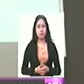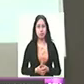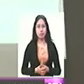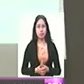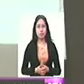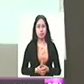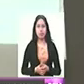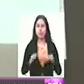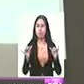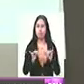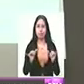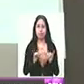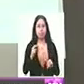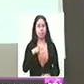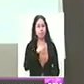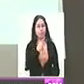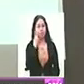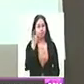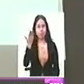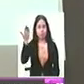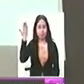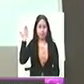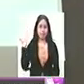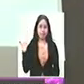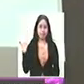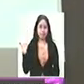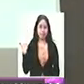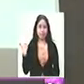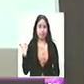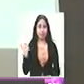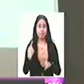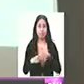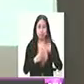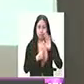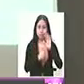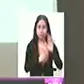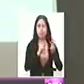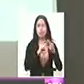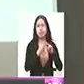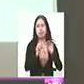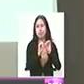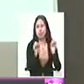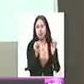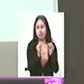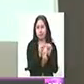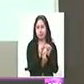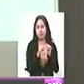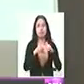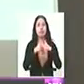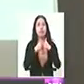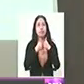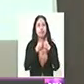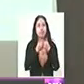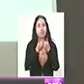Es lo mismo que hemos visto antes, pero mostrado con cifras de cómo se han comportado